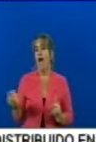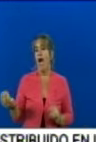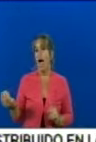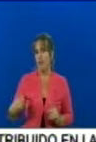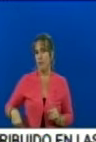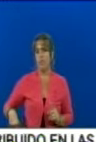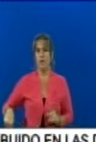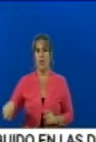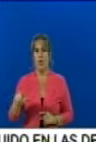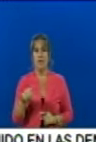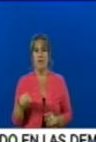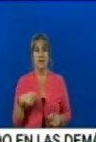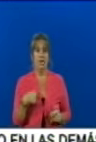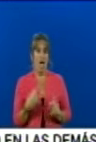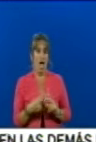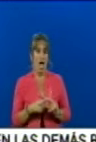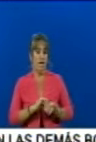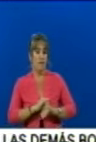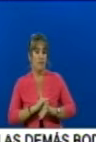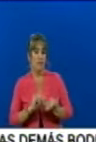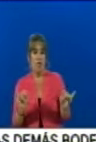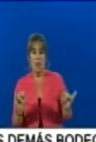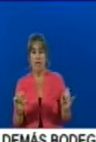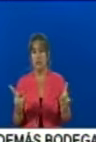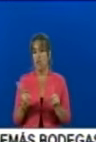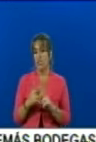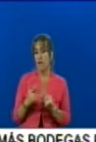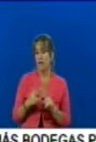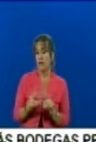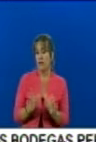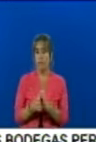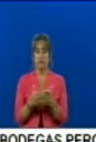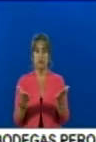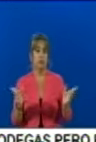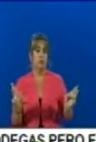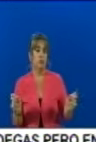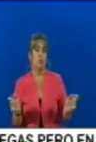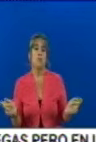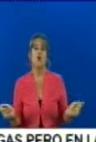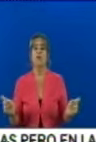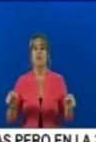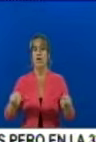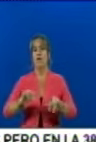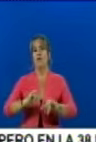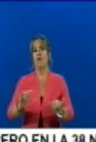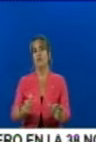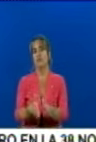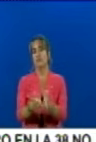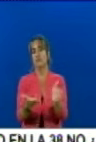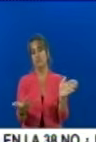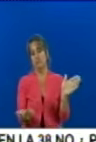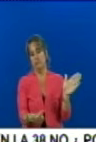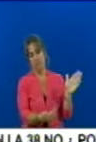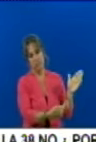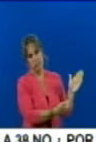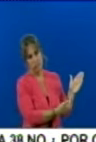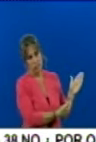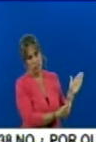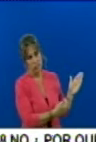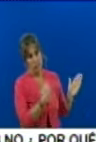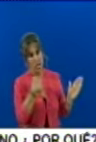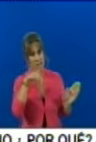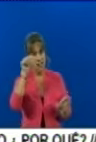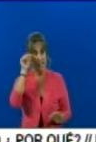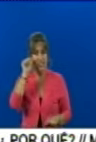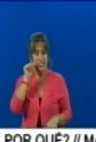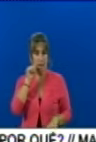aprovechando la bondad de los medios de prensa, también pondremos en conocimiento de la información de la población. El